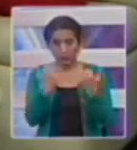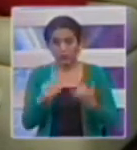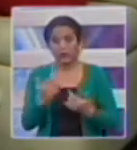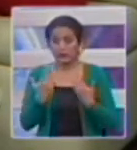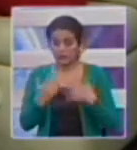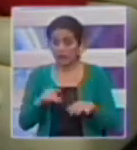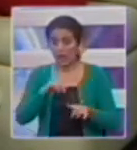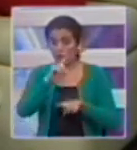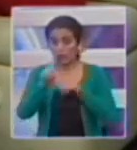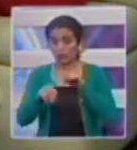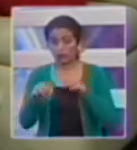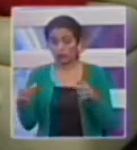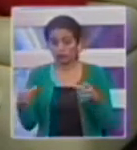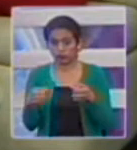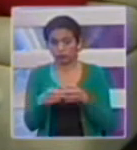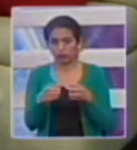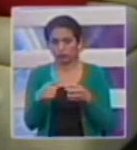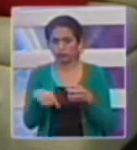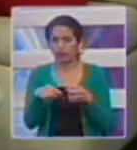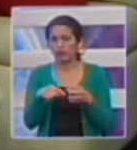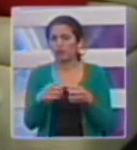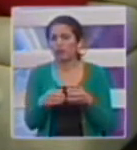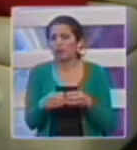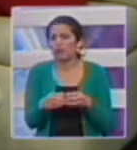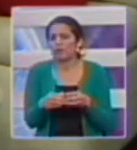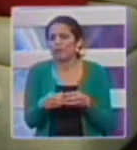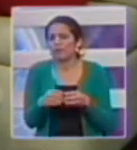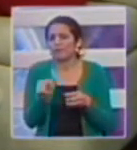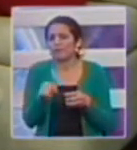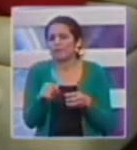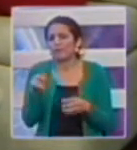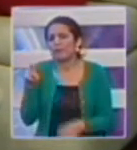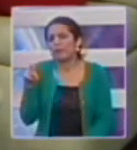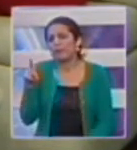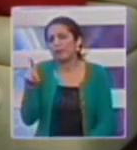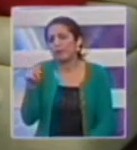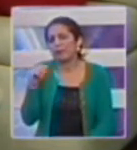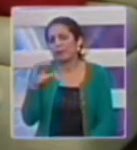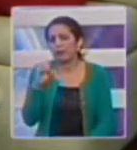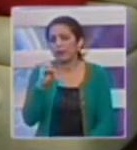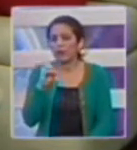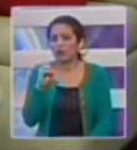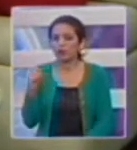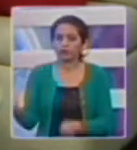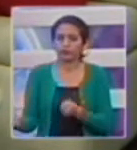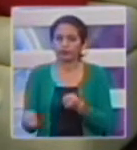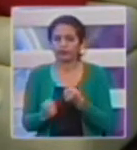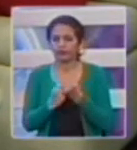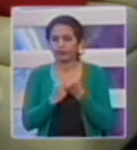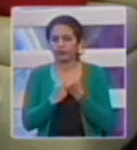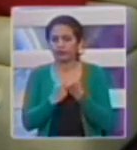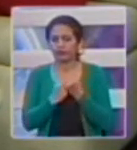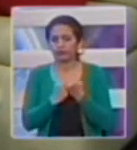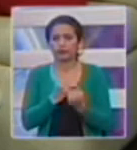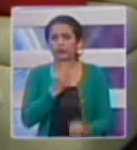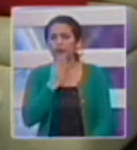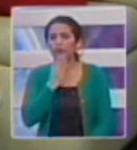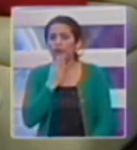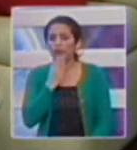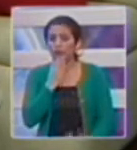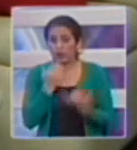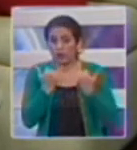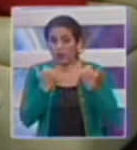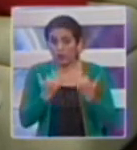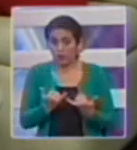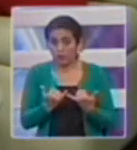denominada unidad. ¿Cuánto le puede aportar Paco Moncayo en la actual coyuntura política y en la actual